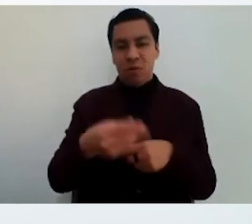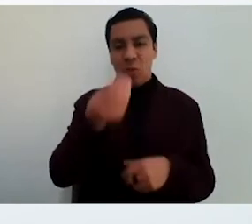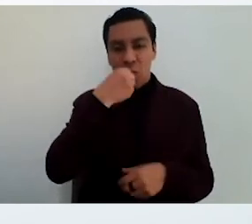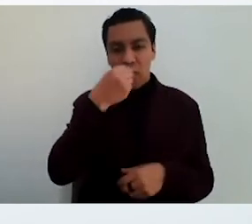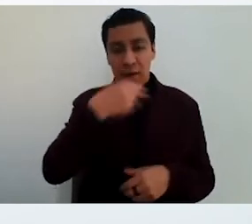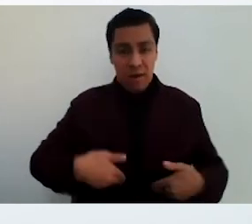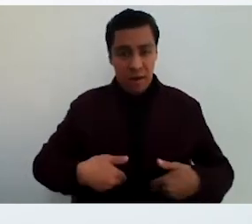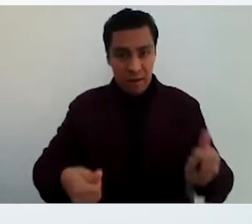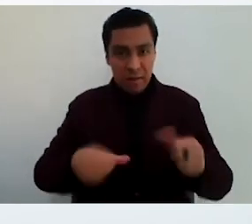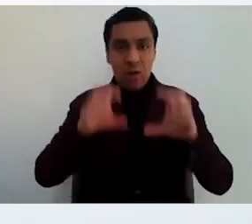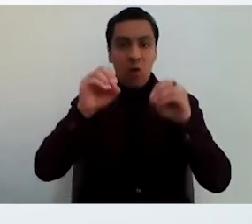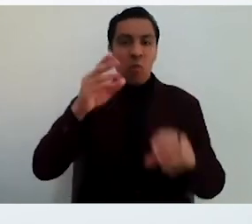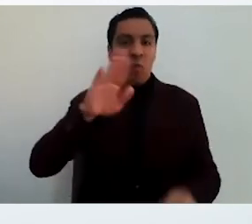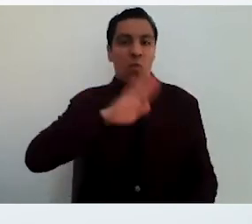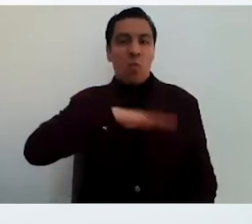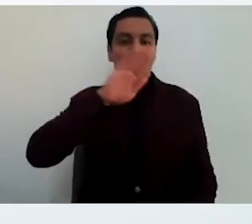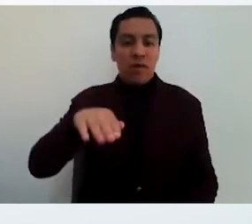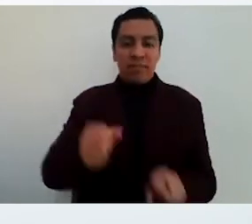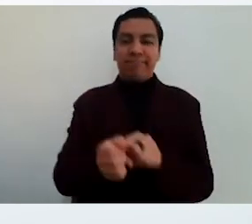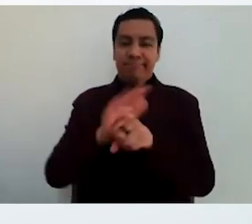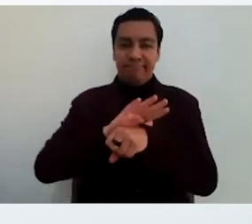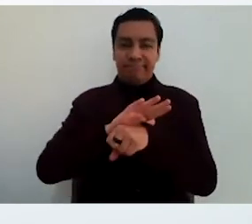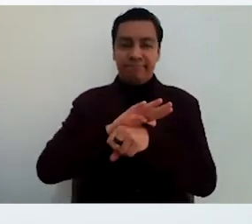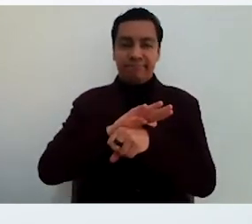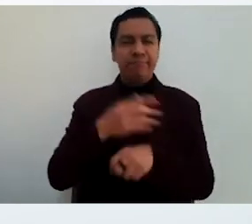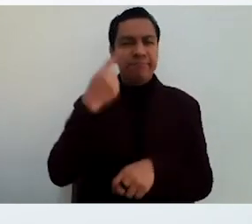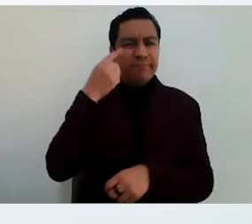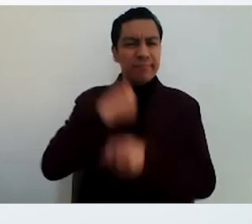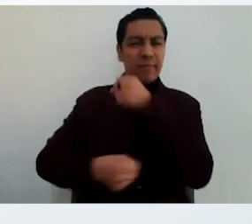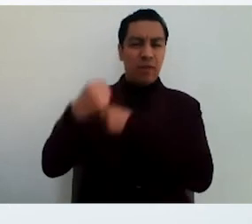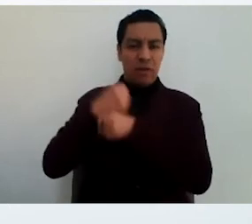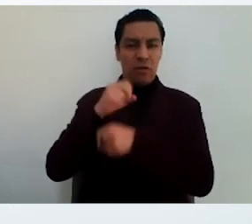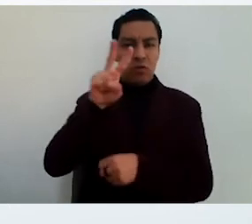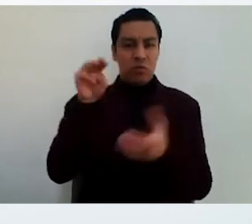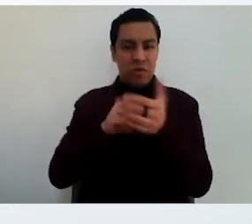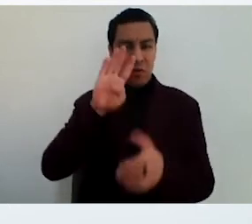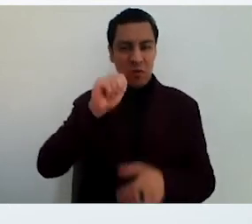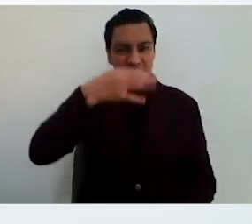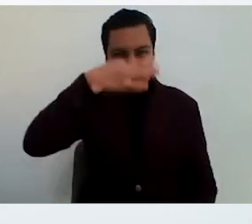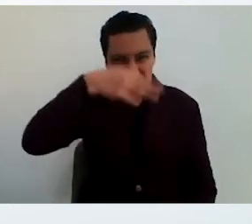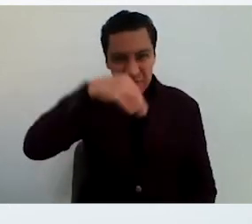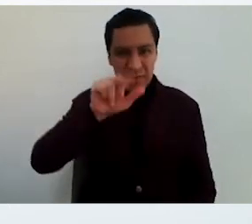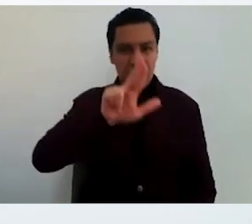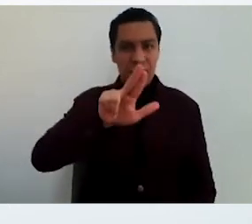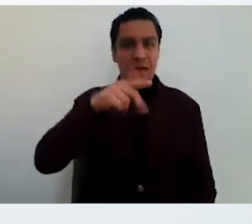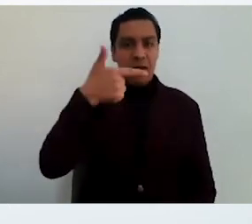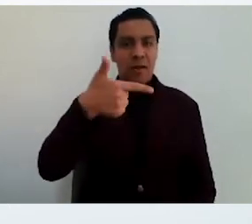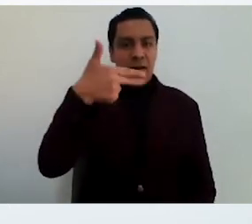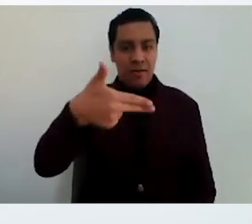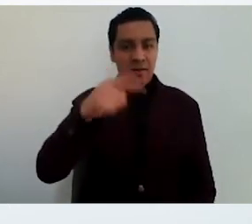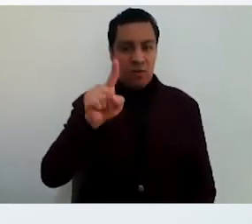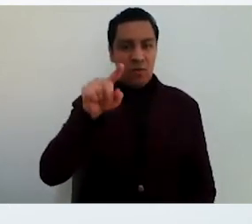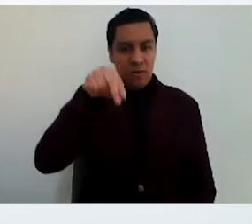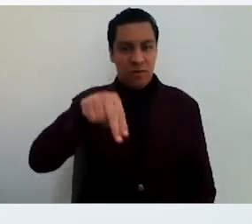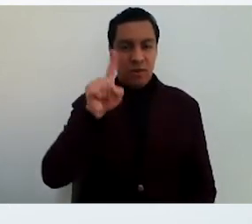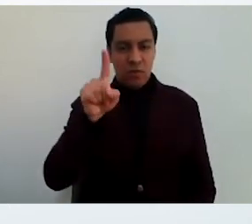plena epidemia de influenza en 2009, por alguna razón, estando en Ciudad Universitaria, fui a la Secretaría de Salud a Chapultepec